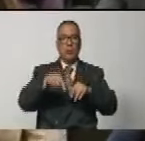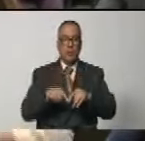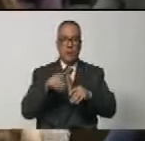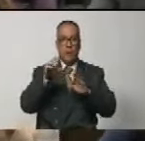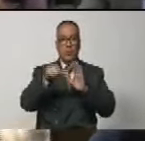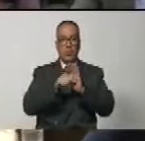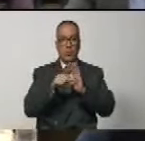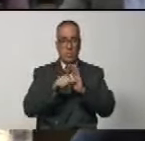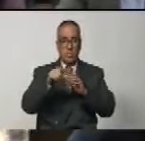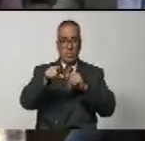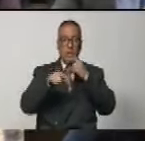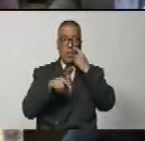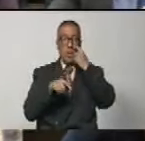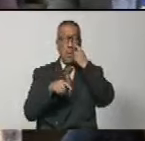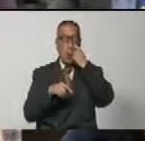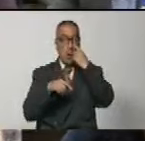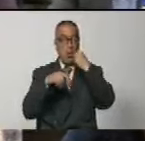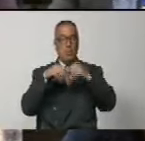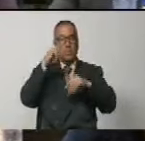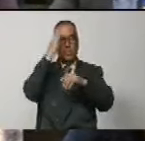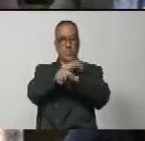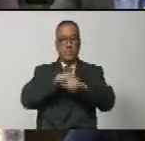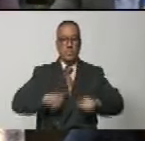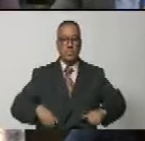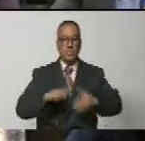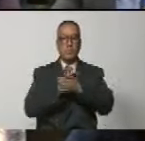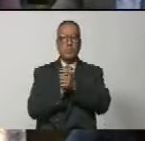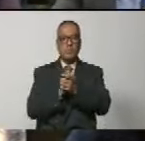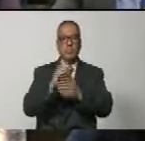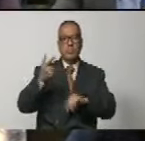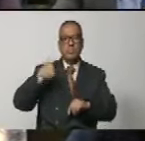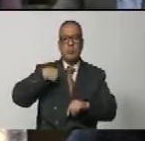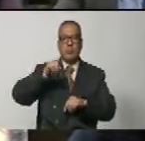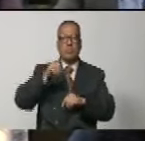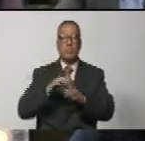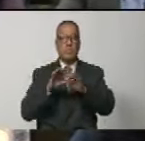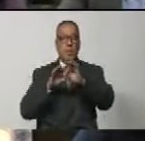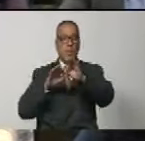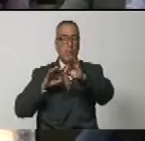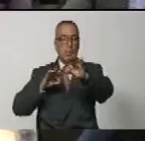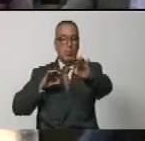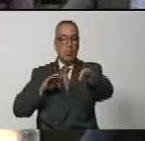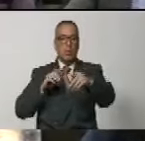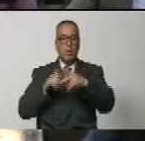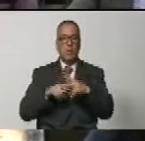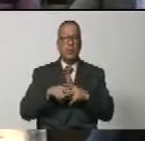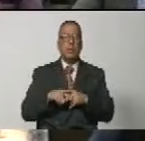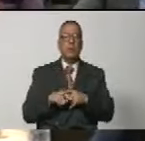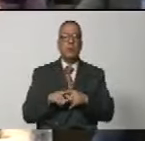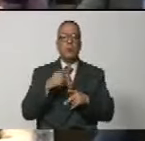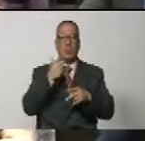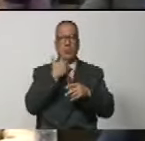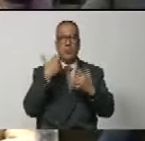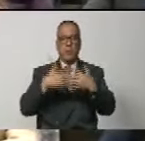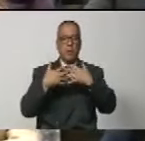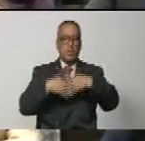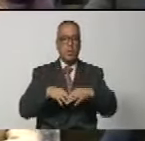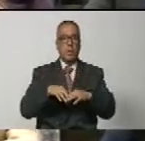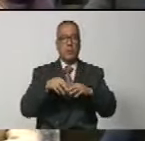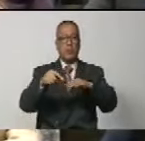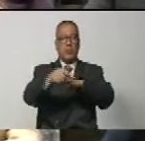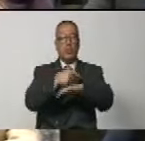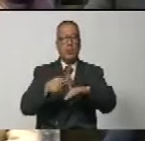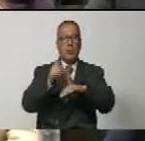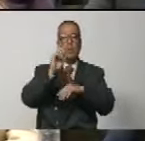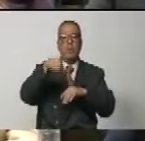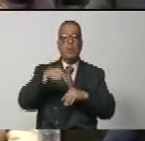institución armada. Este compatriota tiene una larga trayectoria gerencial en las empresas públicas del Estado